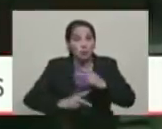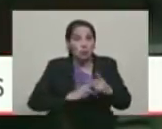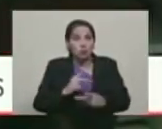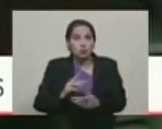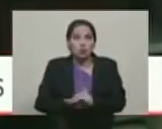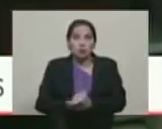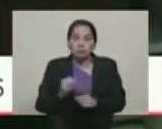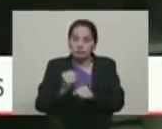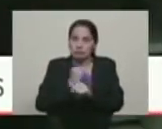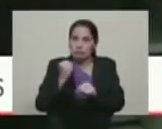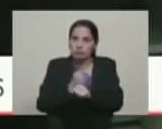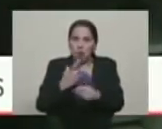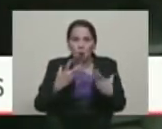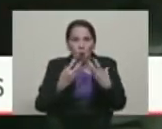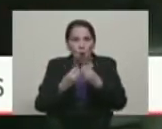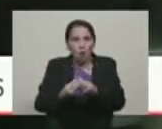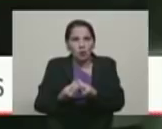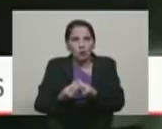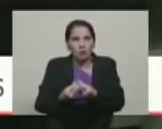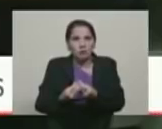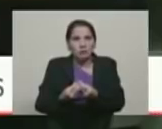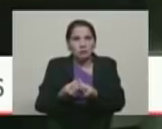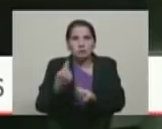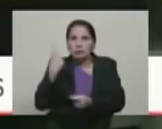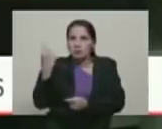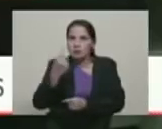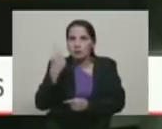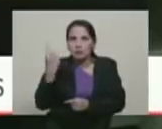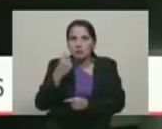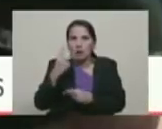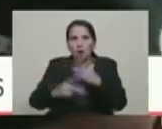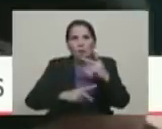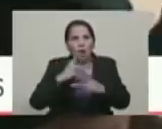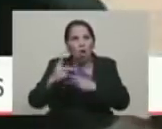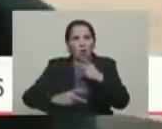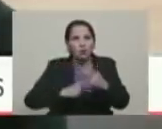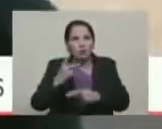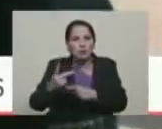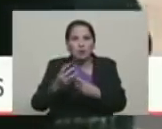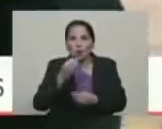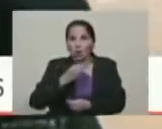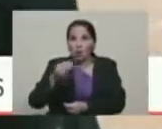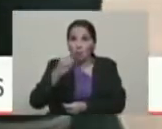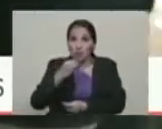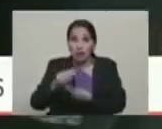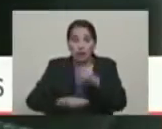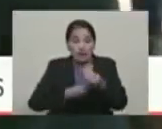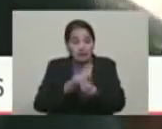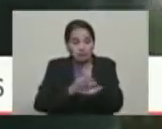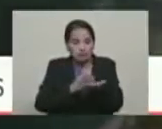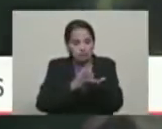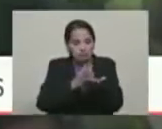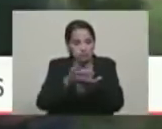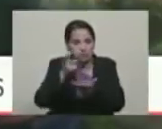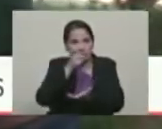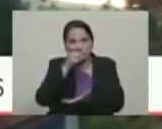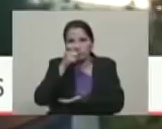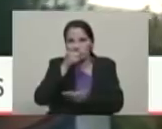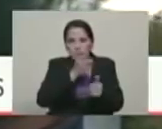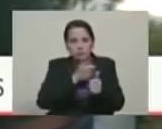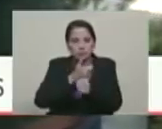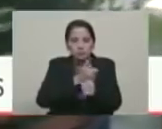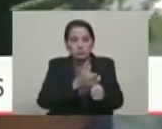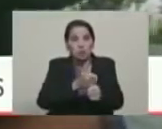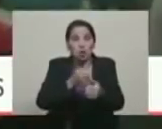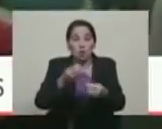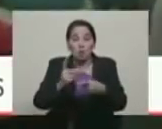en conjunto, no el solo hecho de producir alimentos, sino también de hacerle seguimiento a esa producción. Y